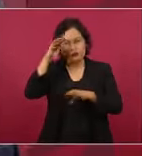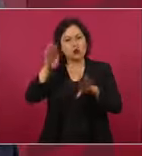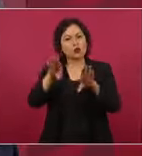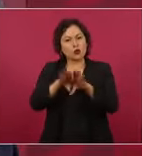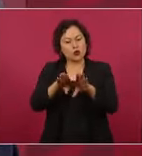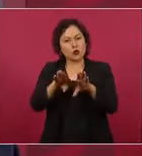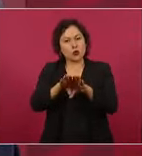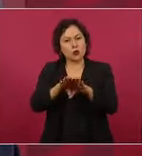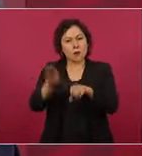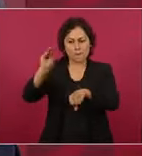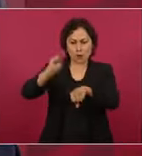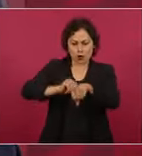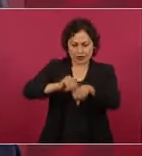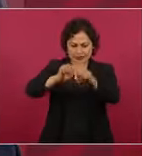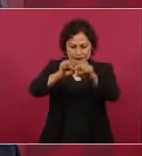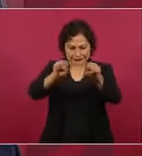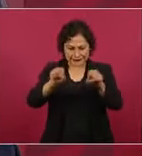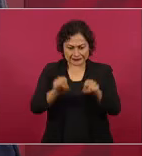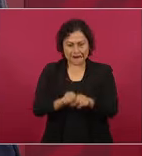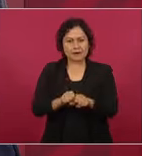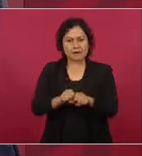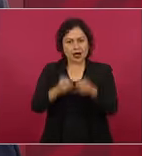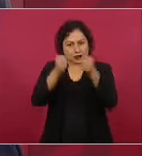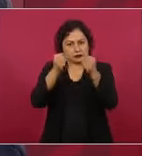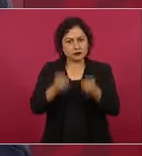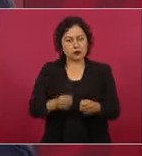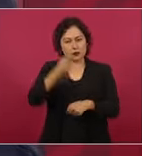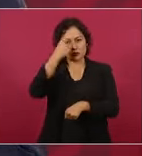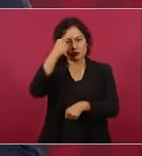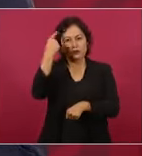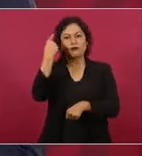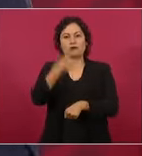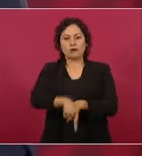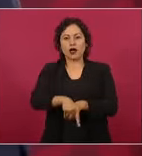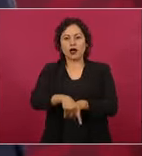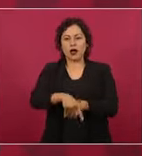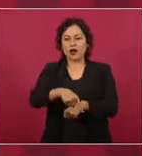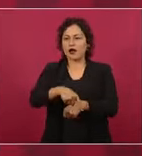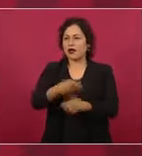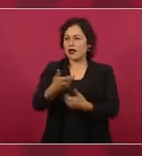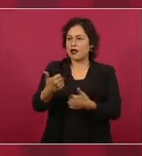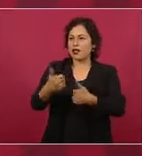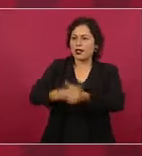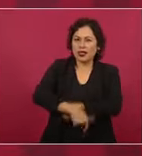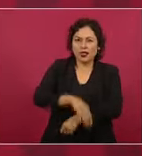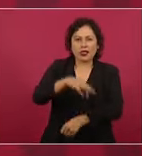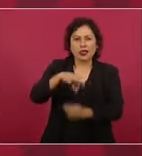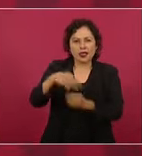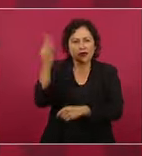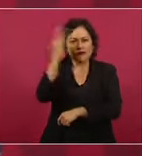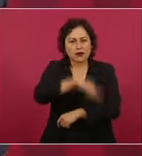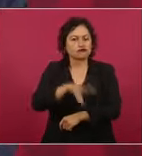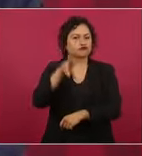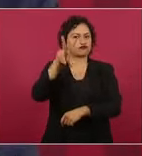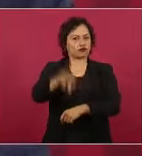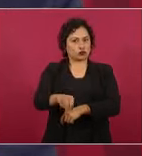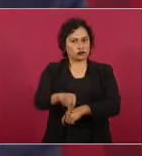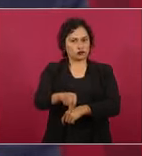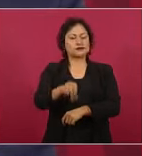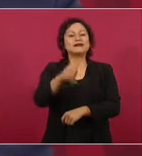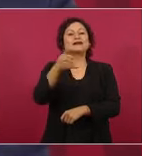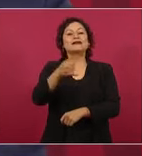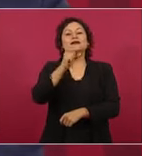el fraude, y por eso se requieren mujeres, hombres de